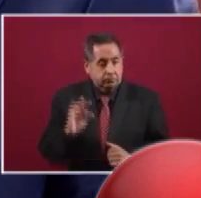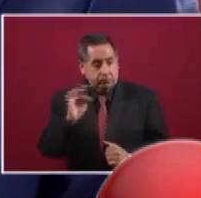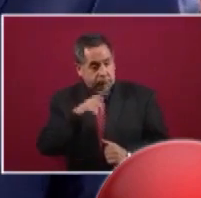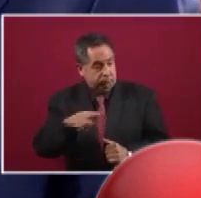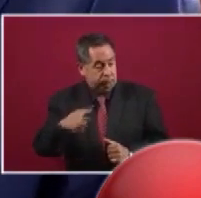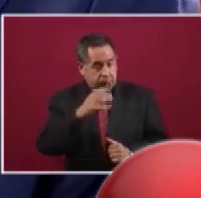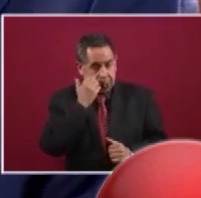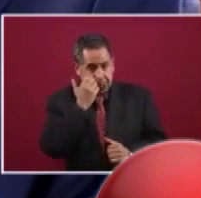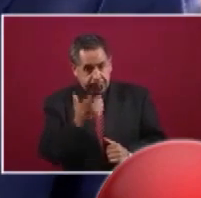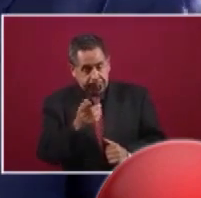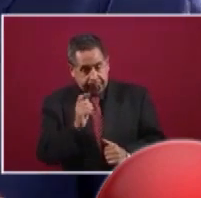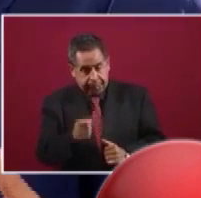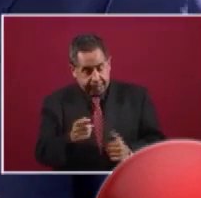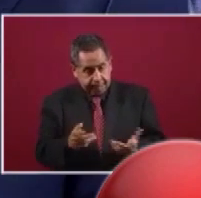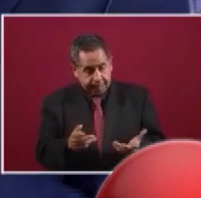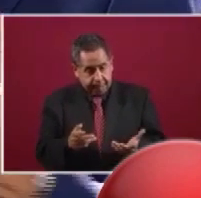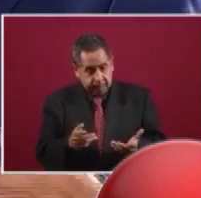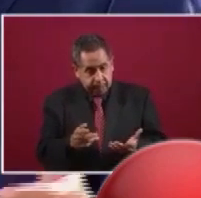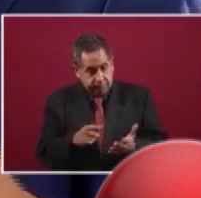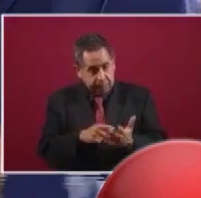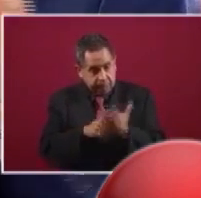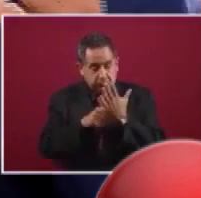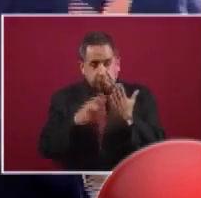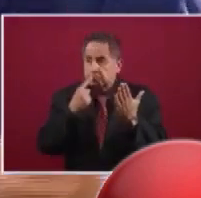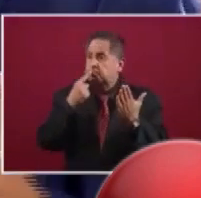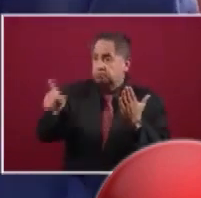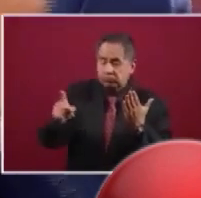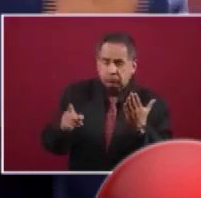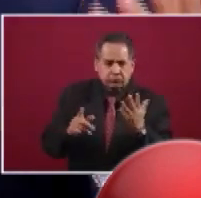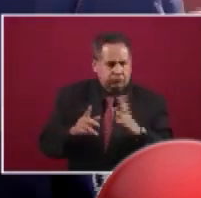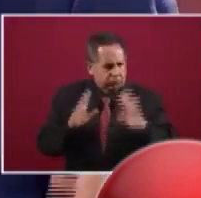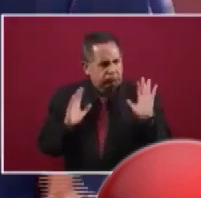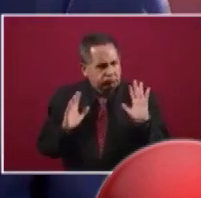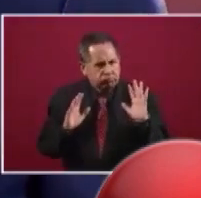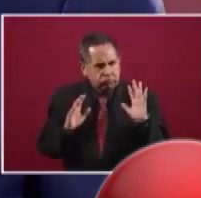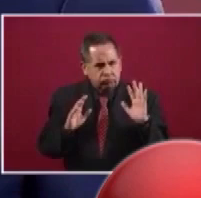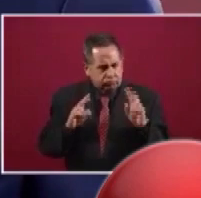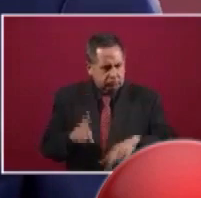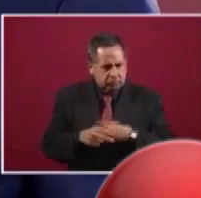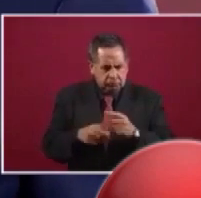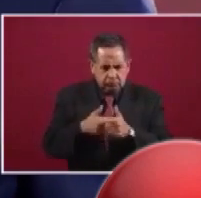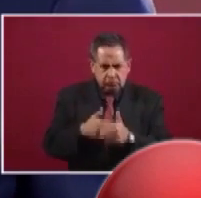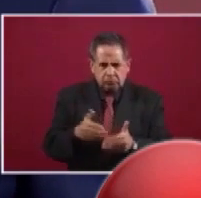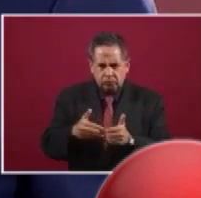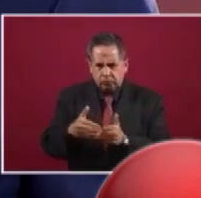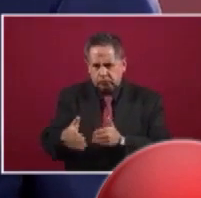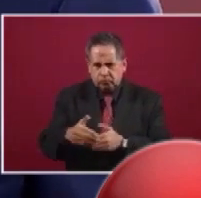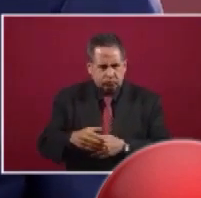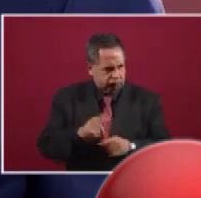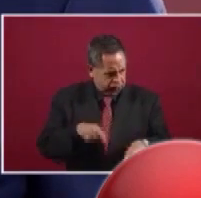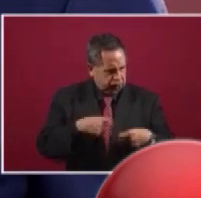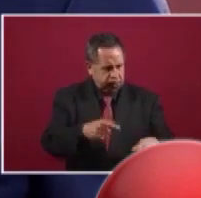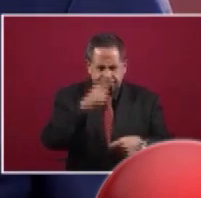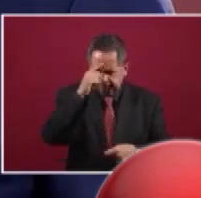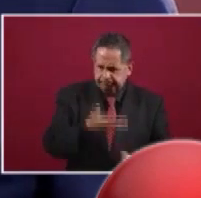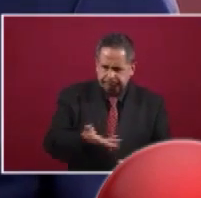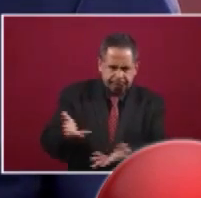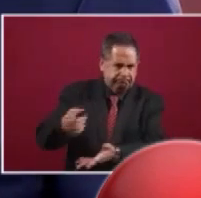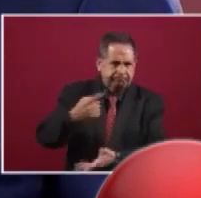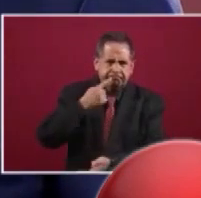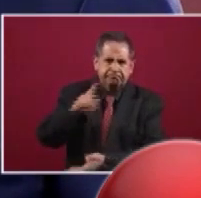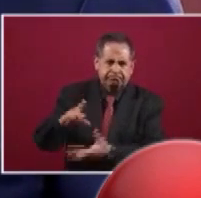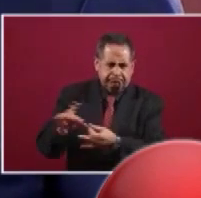quisieran presentar sus denuncias, que iban a tener facilidades,